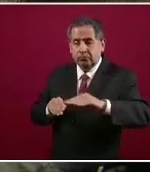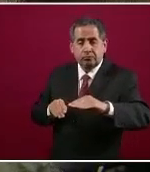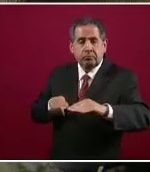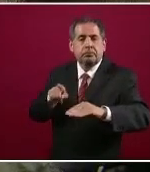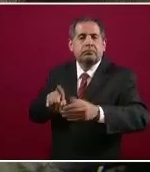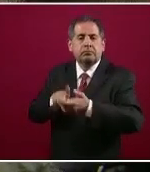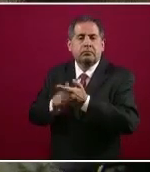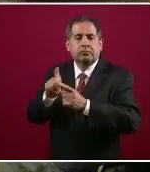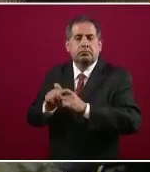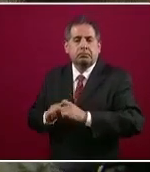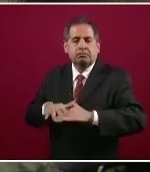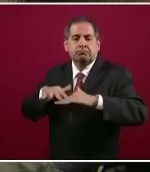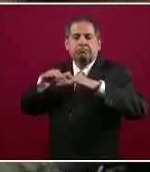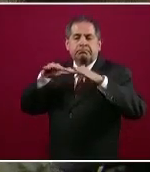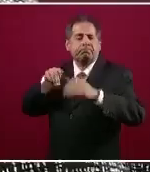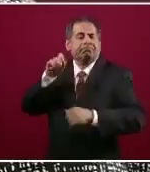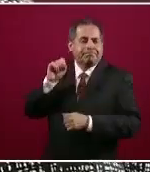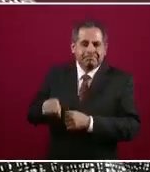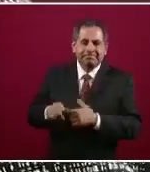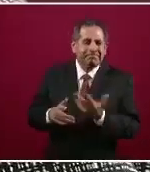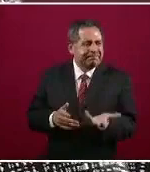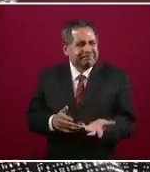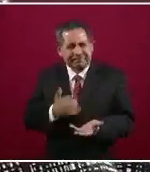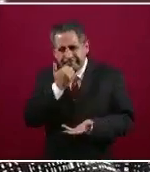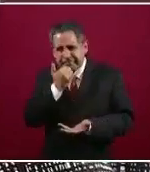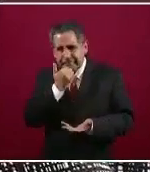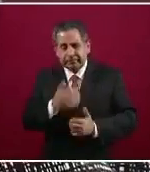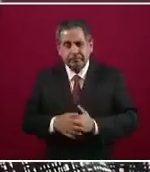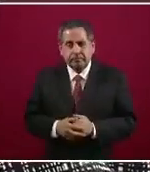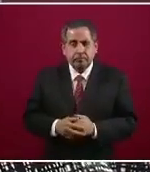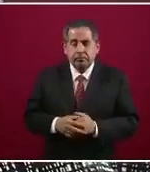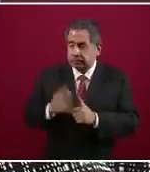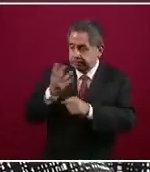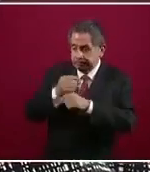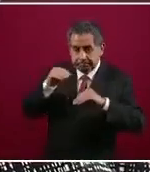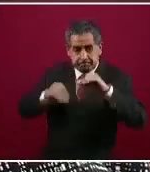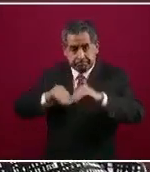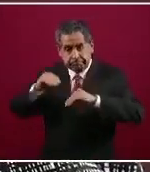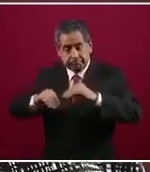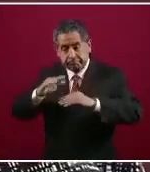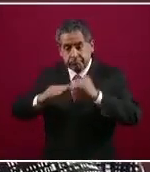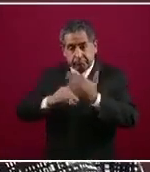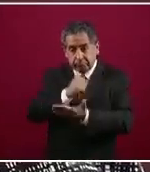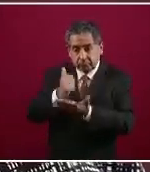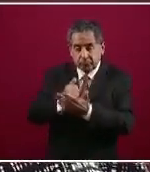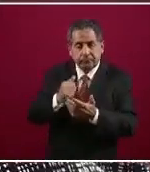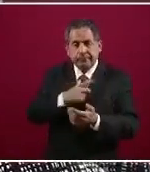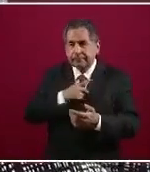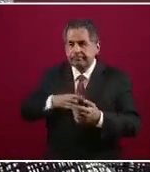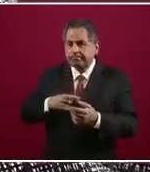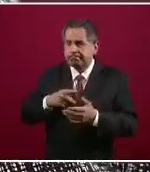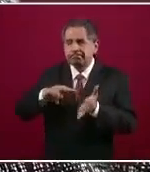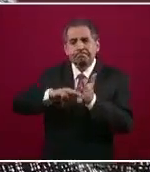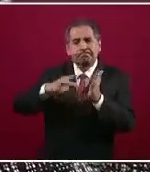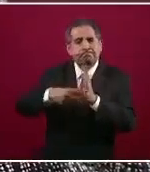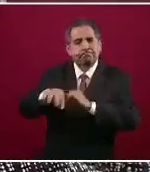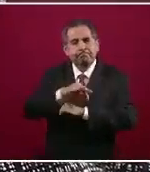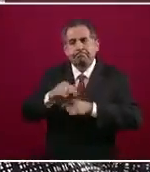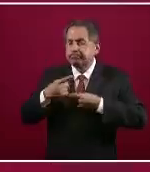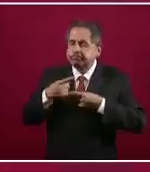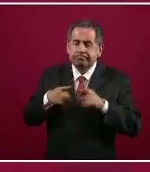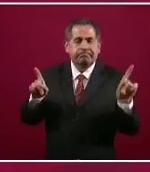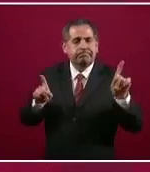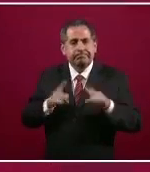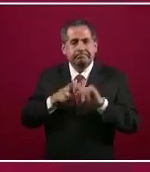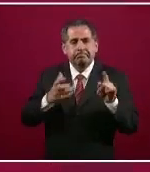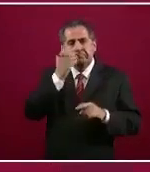inundación enfrente de su casa. Mucha infraestructura urbana hay que diseñarla de manera diferente. Se habla mucho de